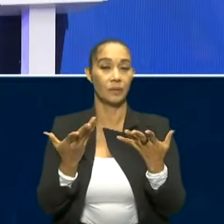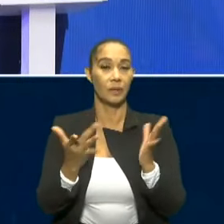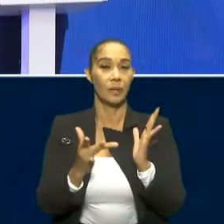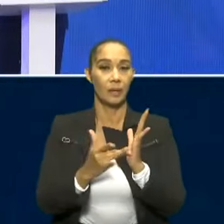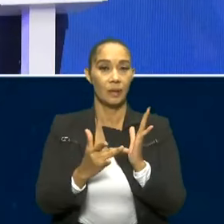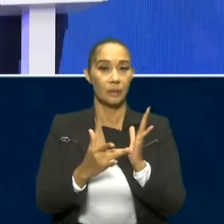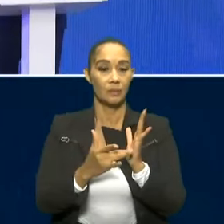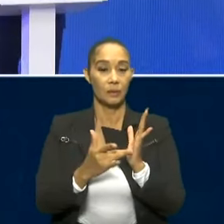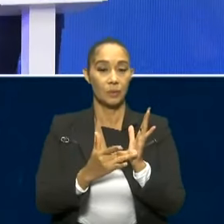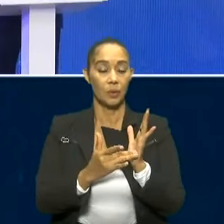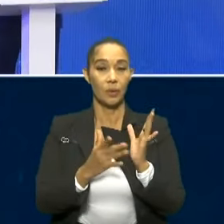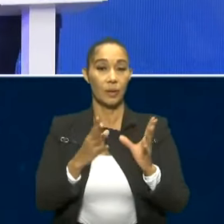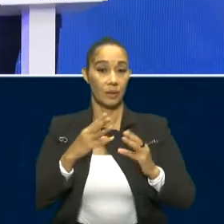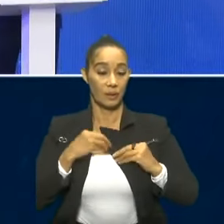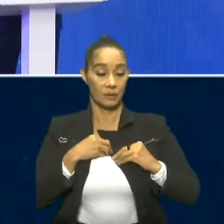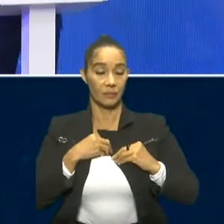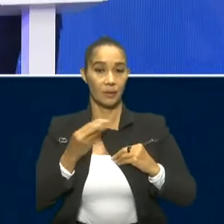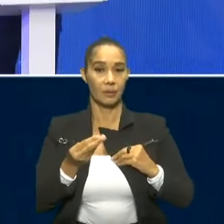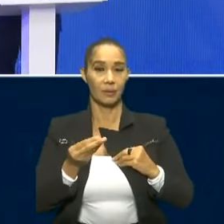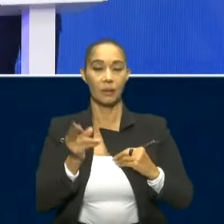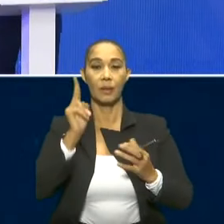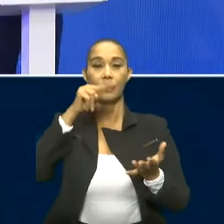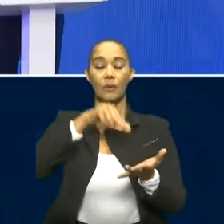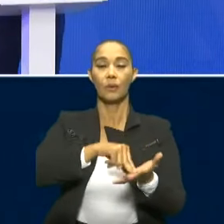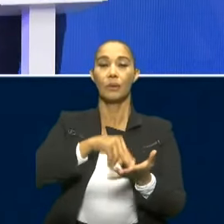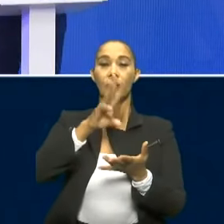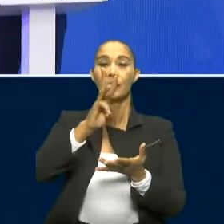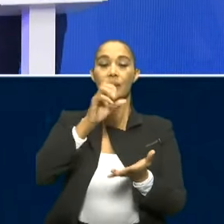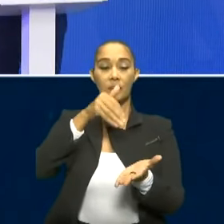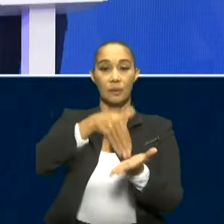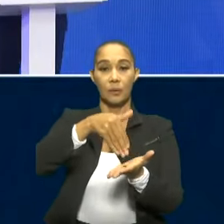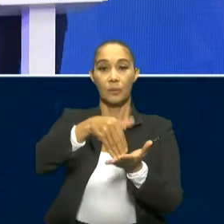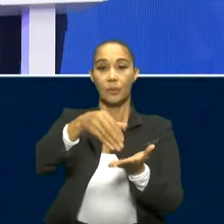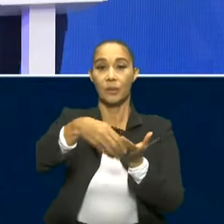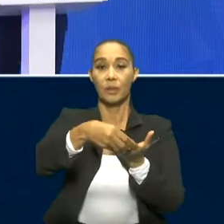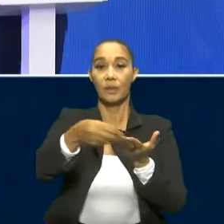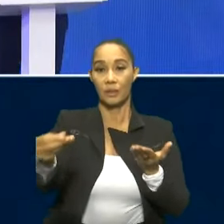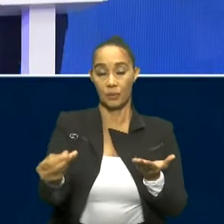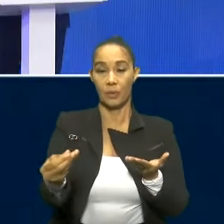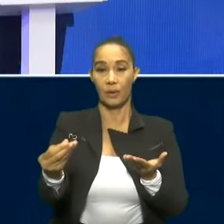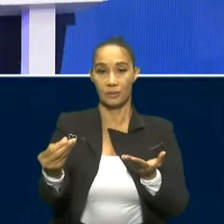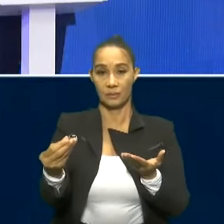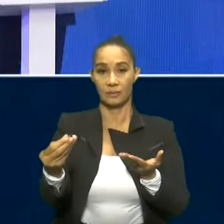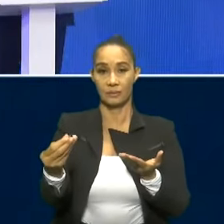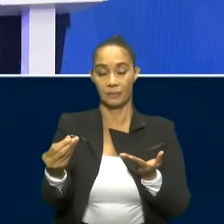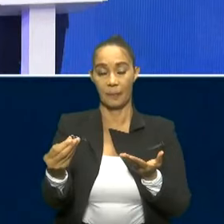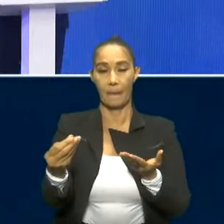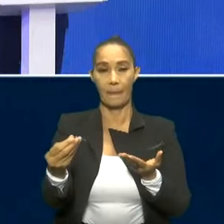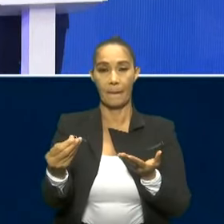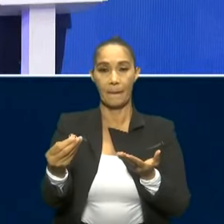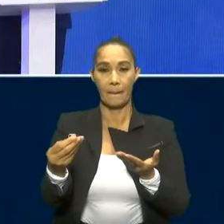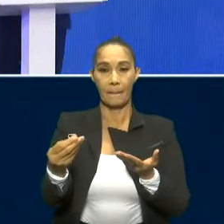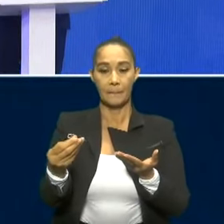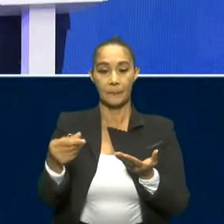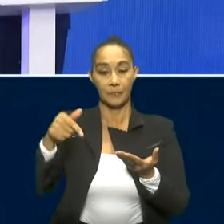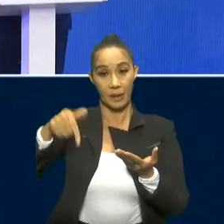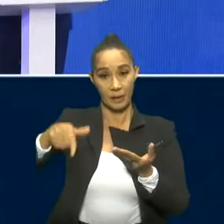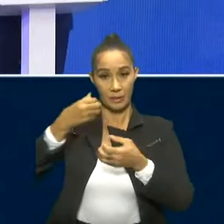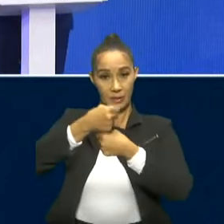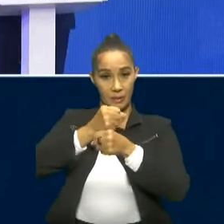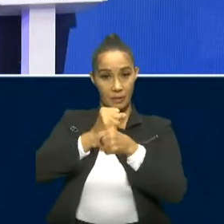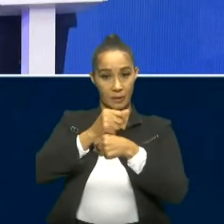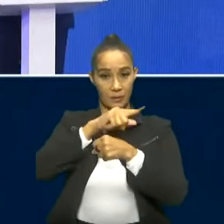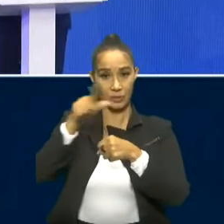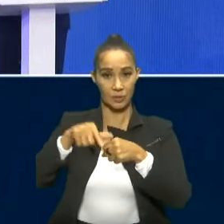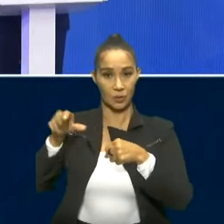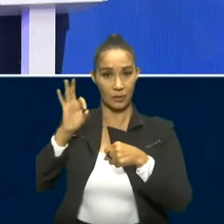y sofisticación dentro de esa área. 2.600 millones de dólares en eso es en nuestras zonas francas,